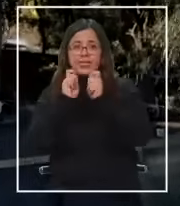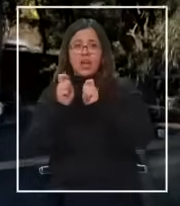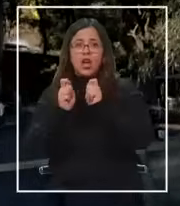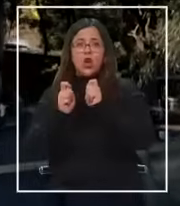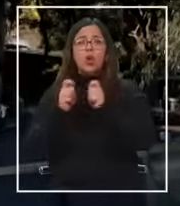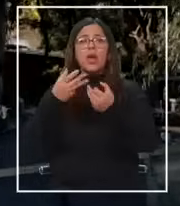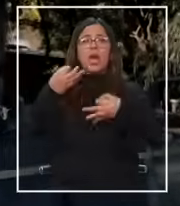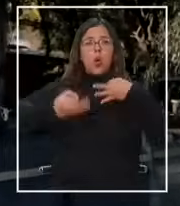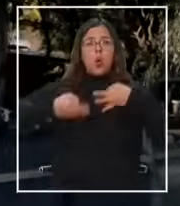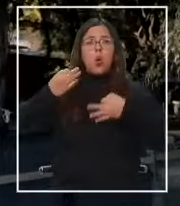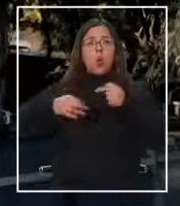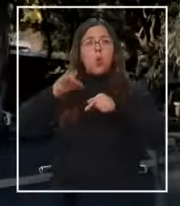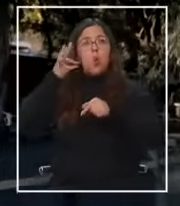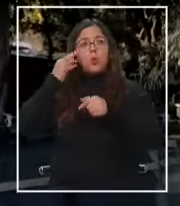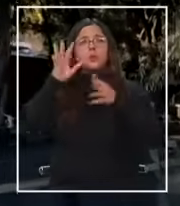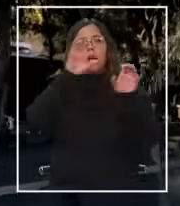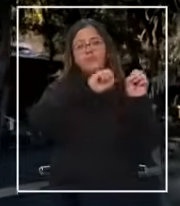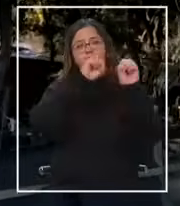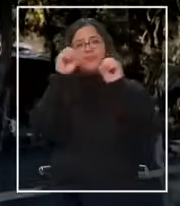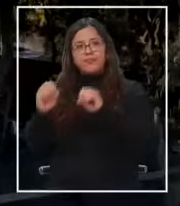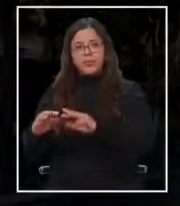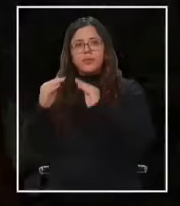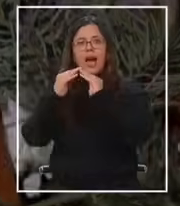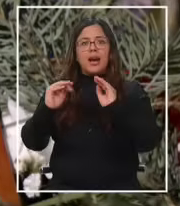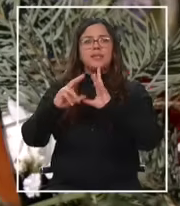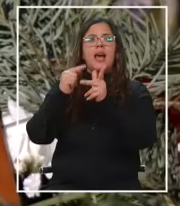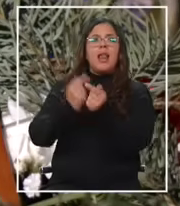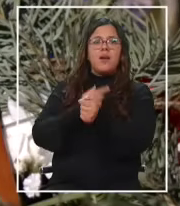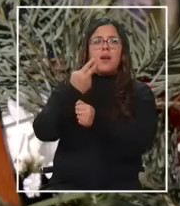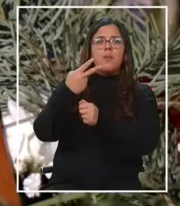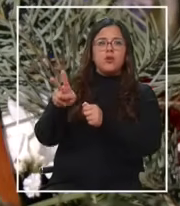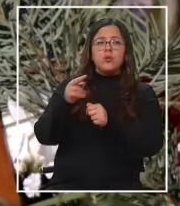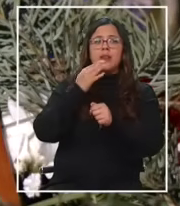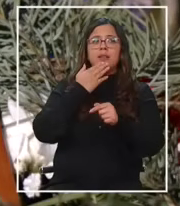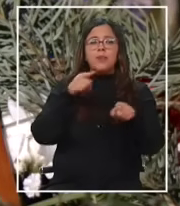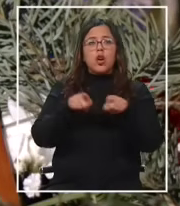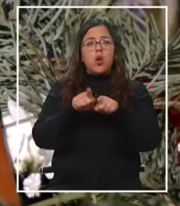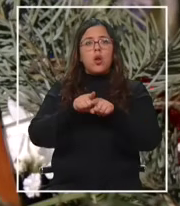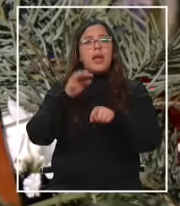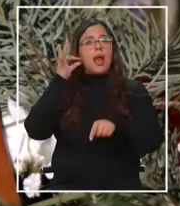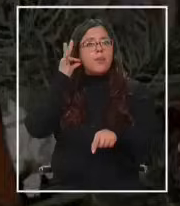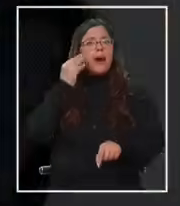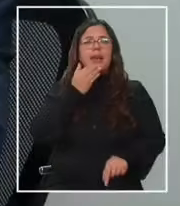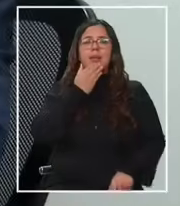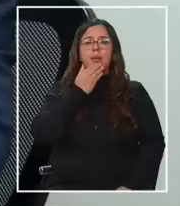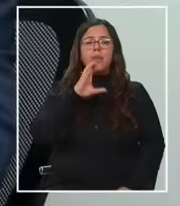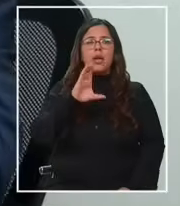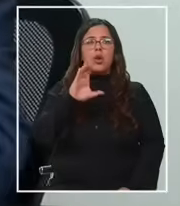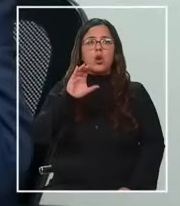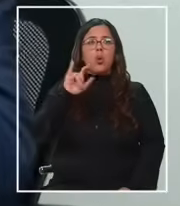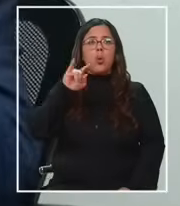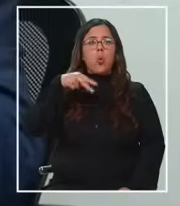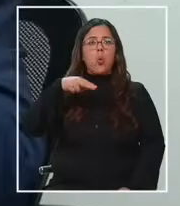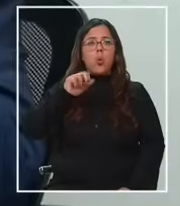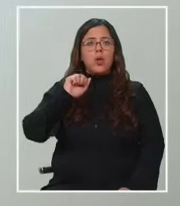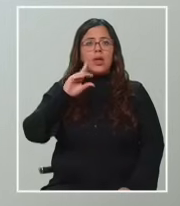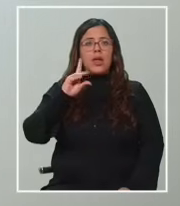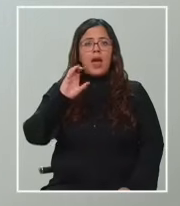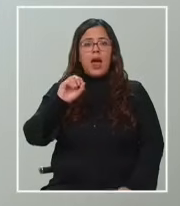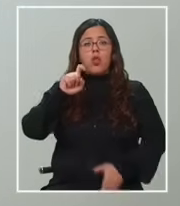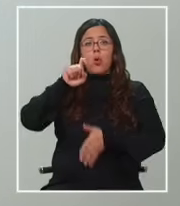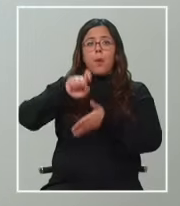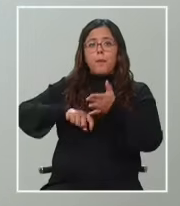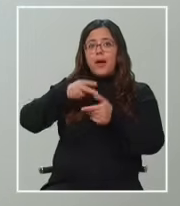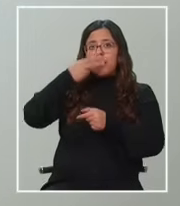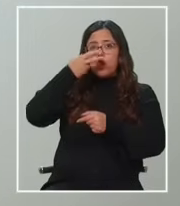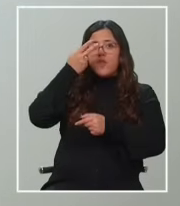jueza continuamente la devuelve a la casa familiar, luego con la hermana y el cuñado. En noviembre del año pasado,